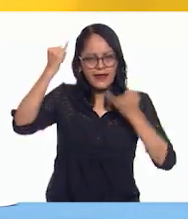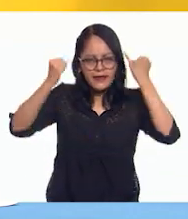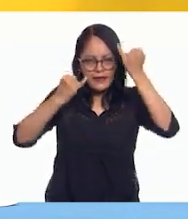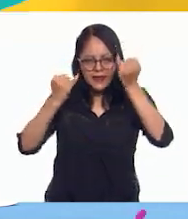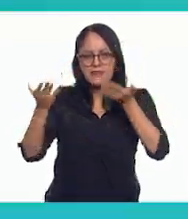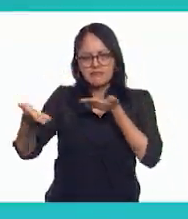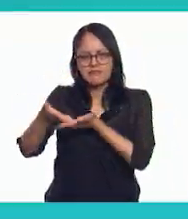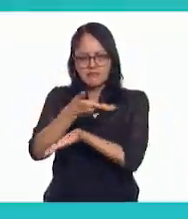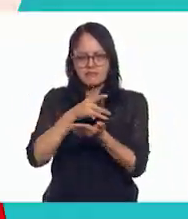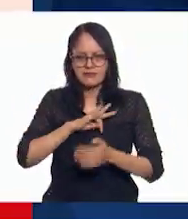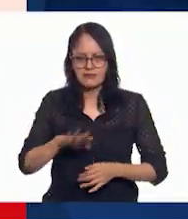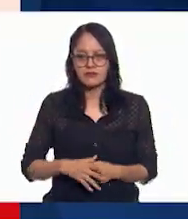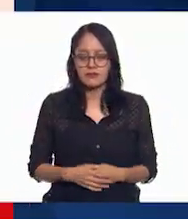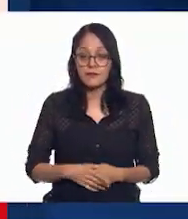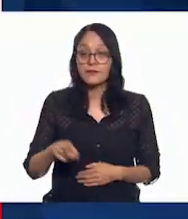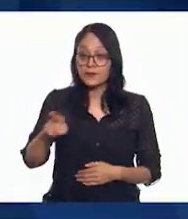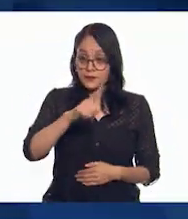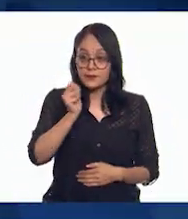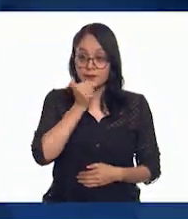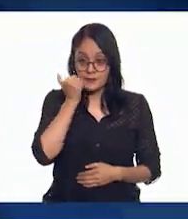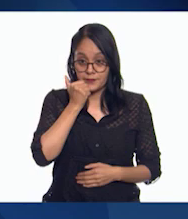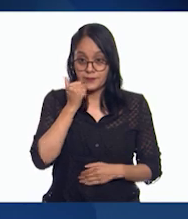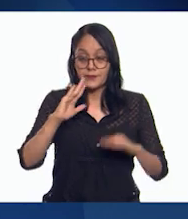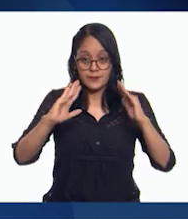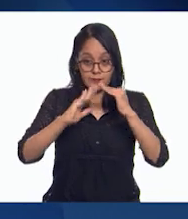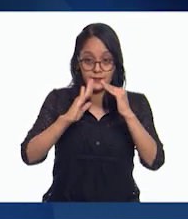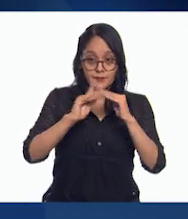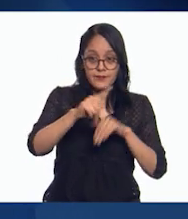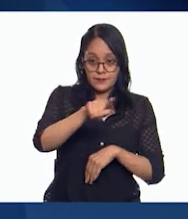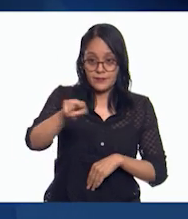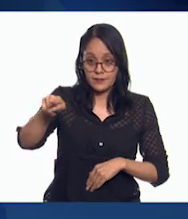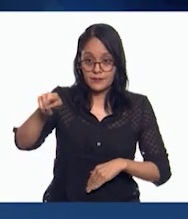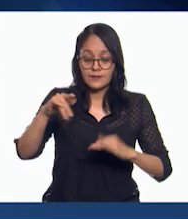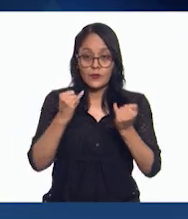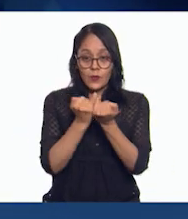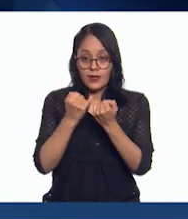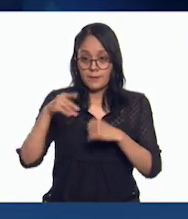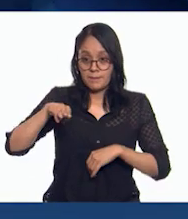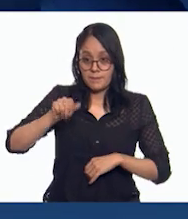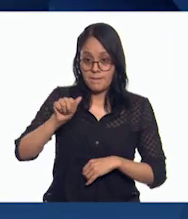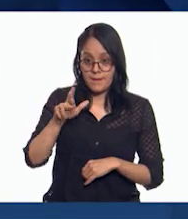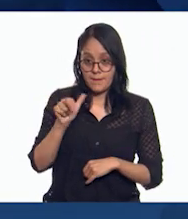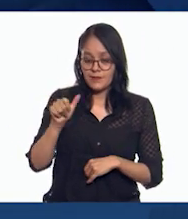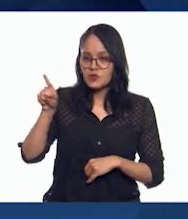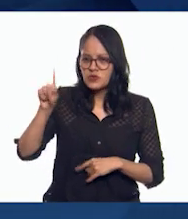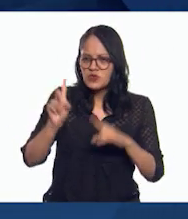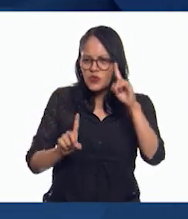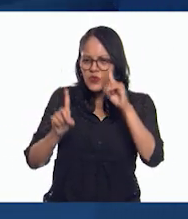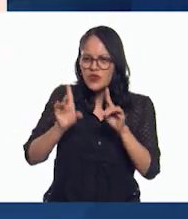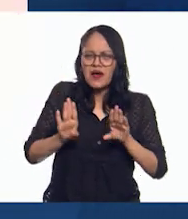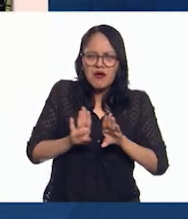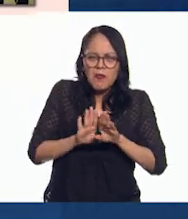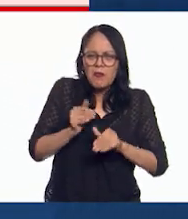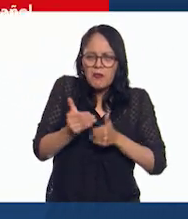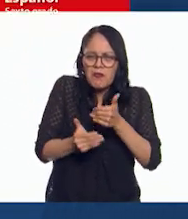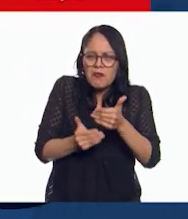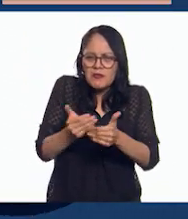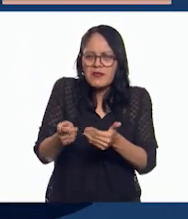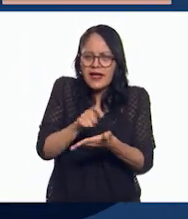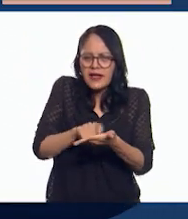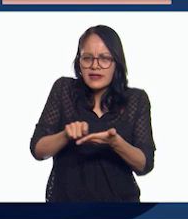sugieran. Estudiantes en casa, María, si tienen dudas sobre el proceso para escribir su poema, consulten la